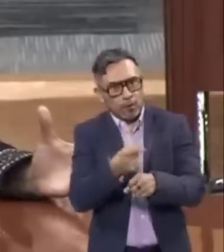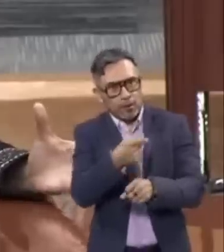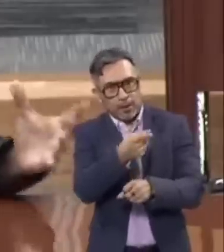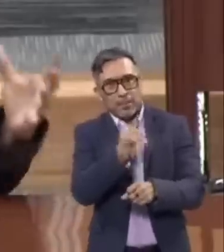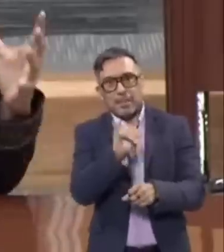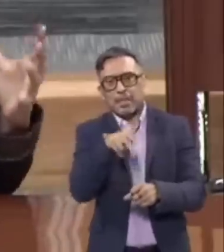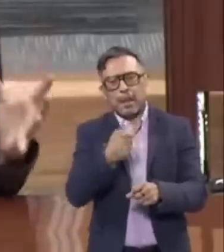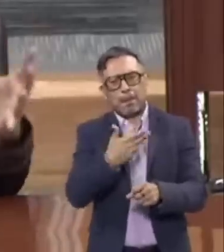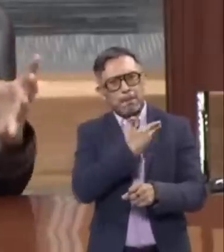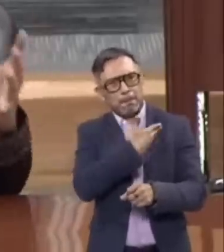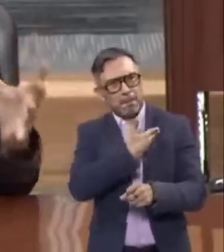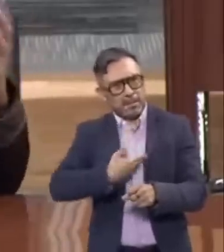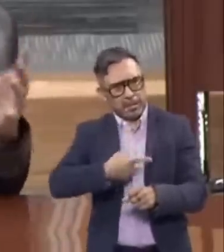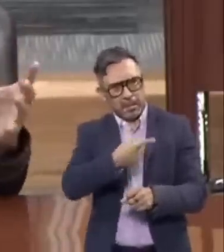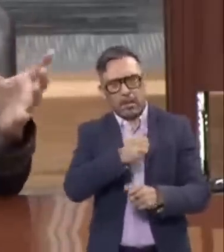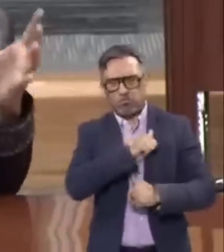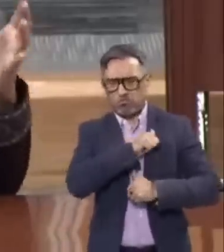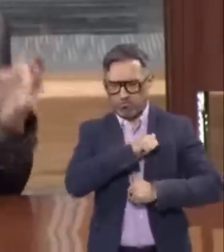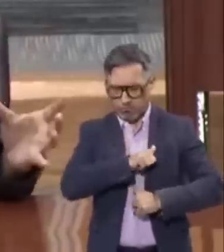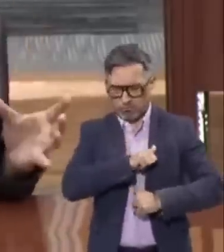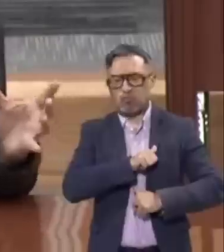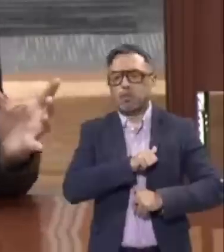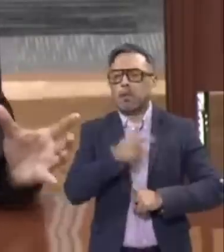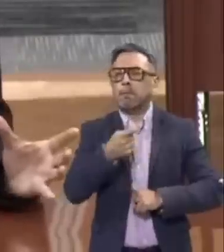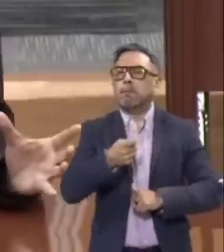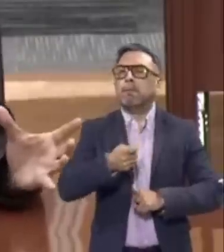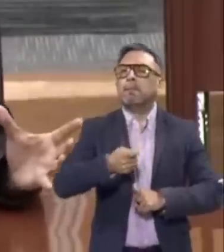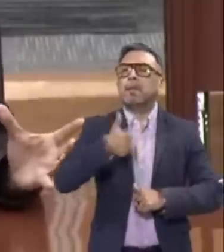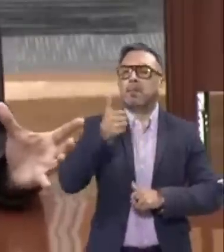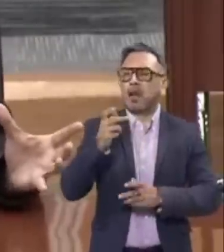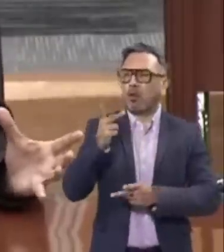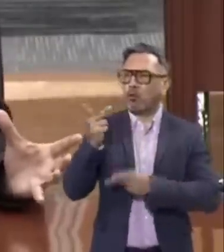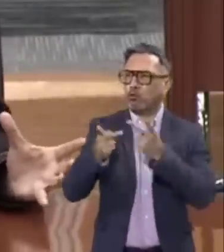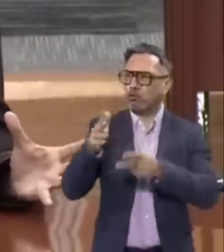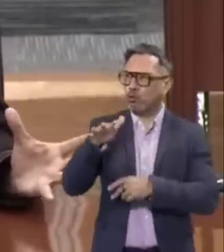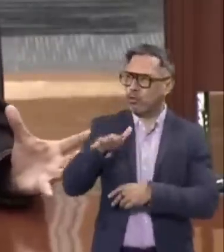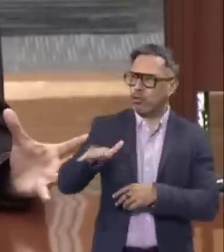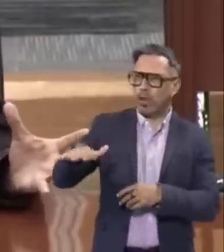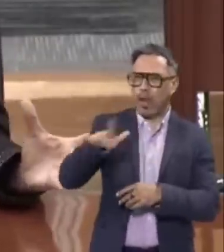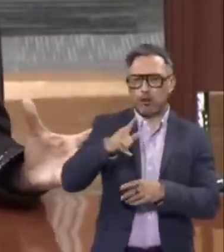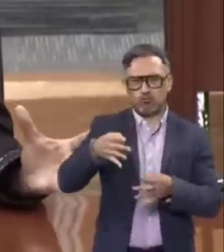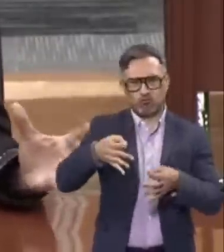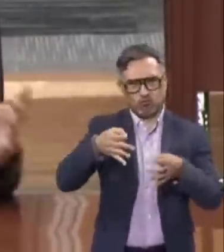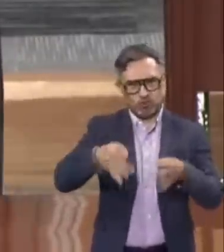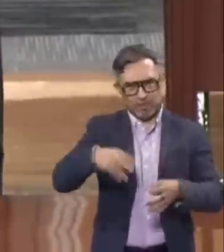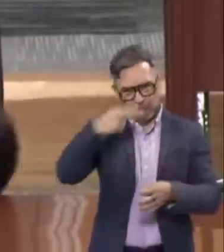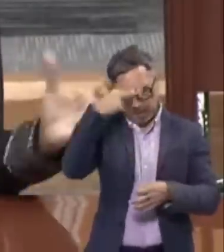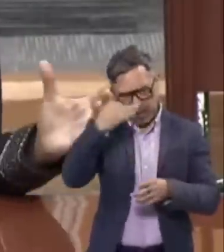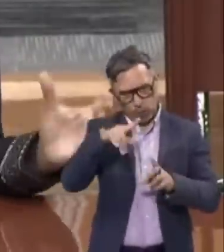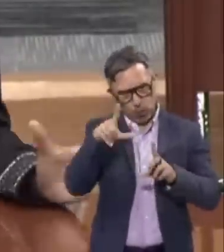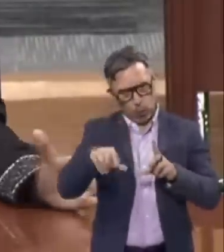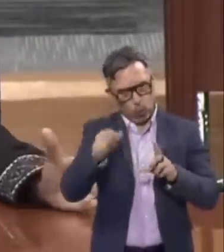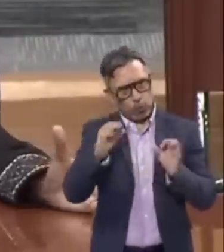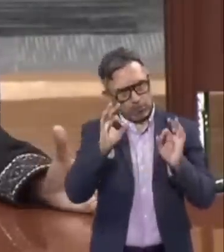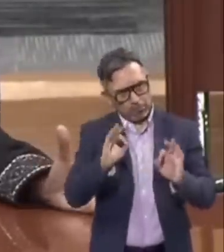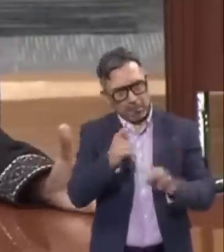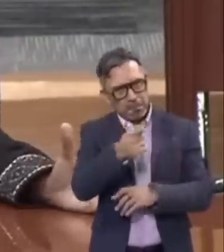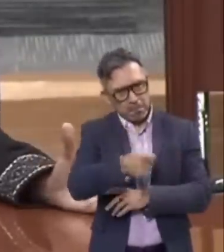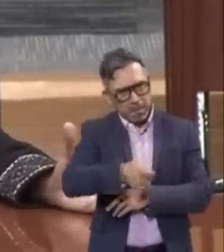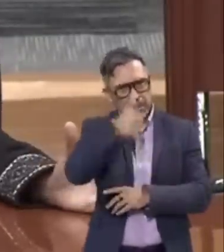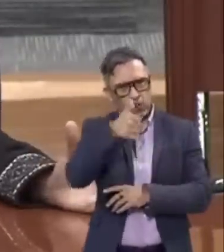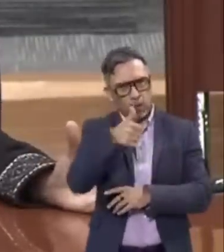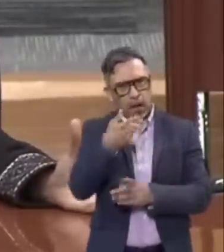presidente del INE que organizó de manera digna las primeras consultas populares en la historia del país y prefirió hacer